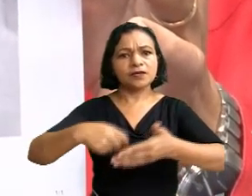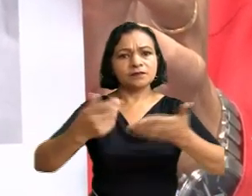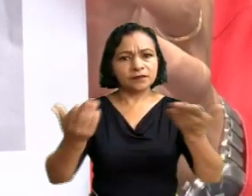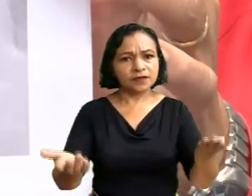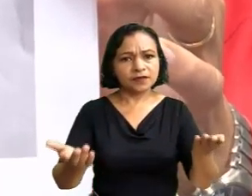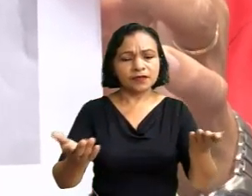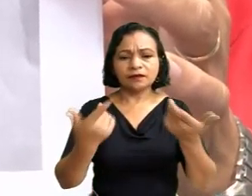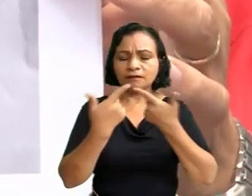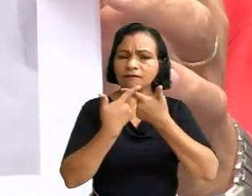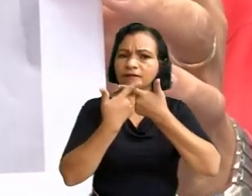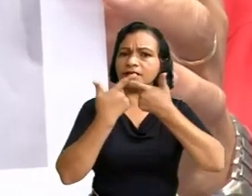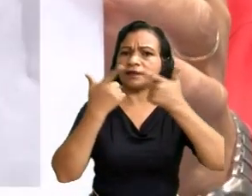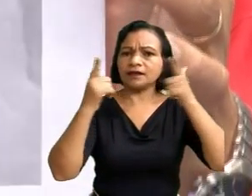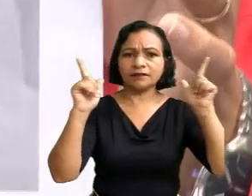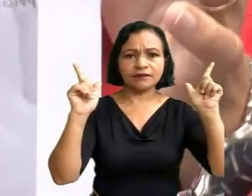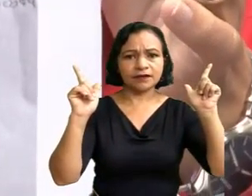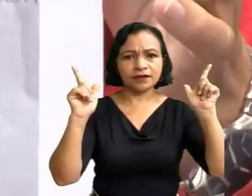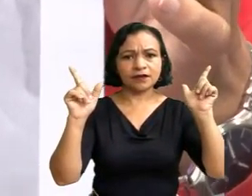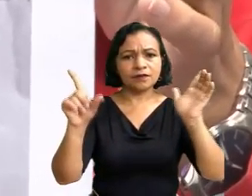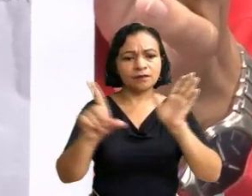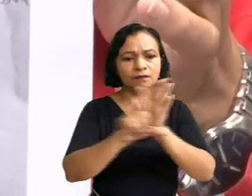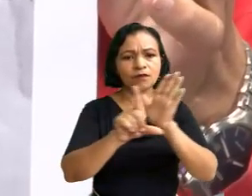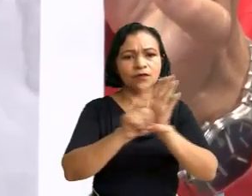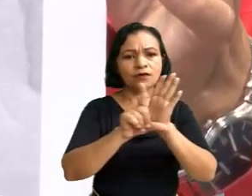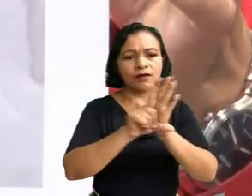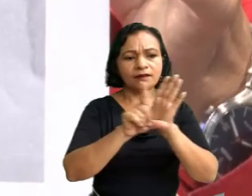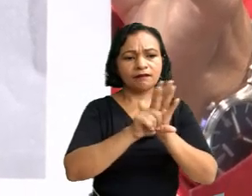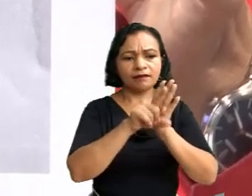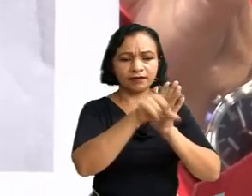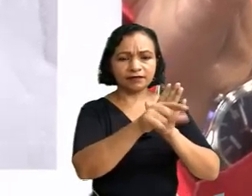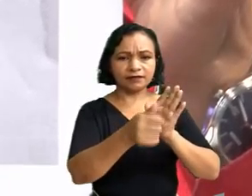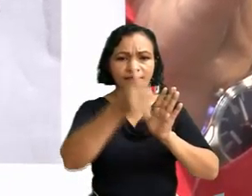que es liberado por la ley de amnistía